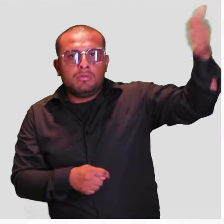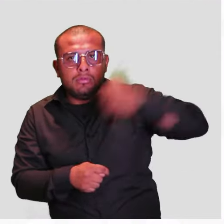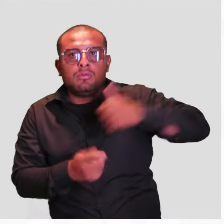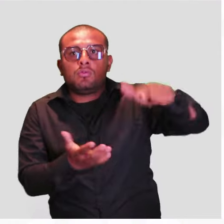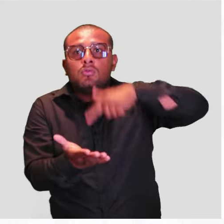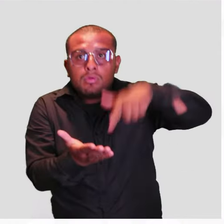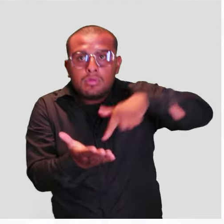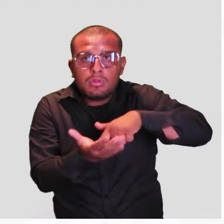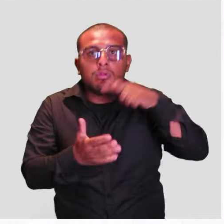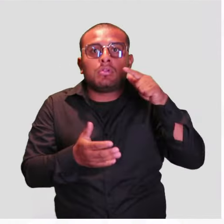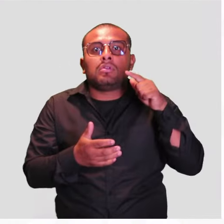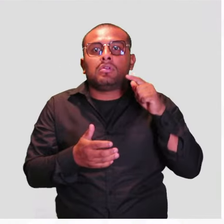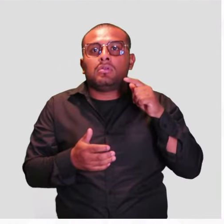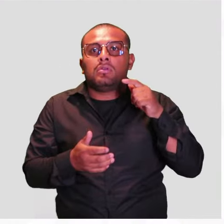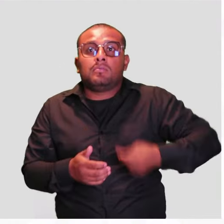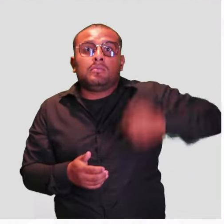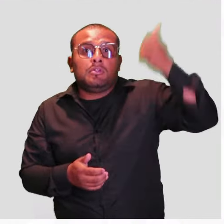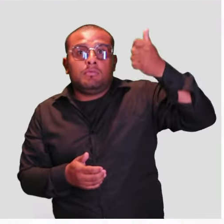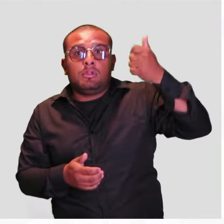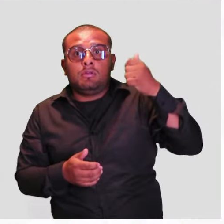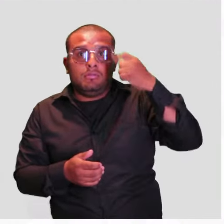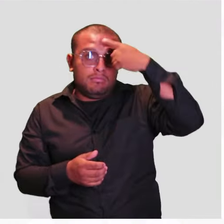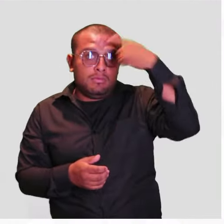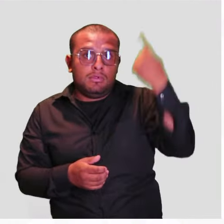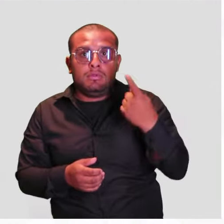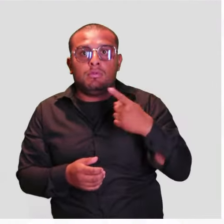para mujeres víctimas de violencia.